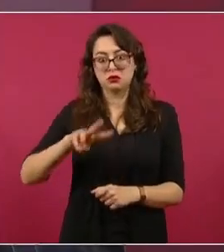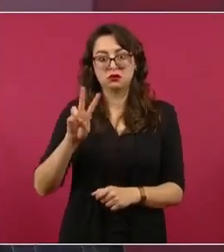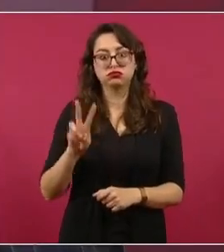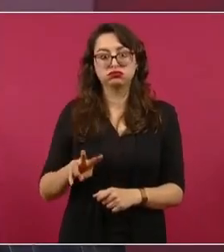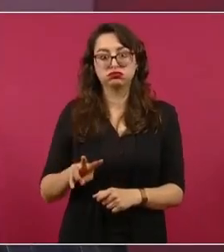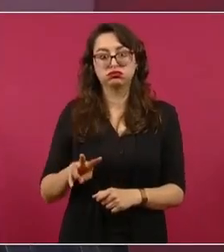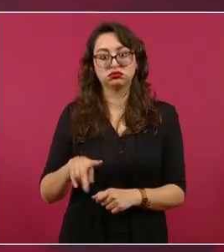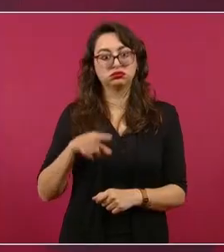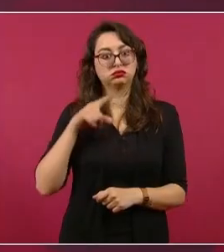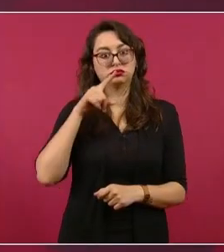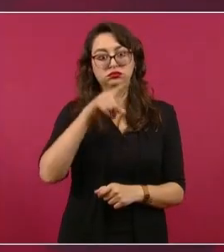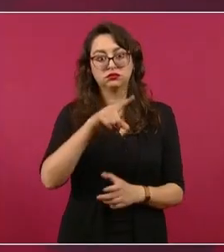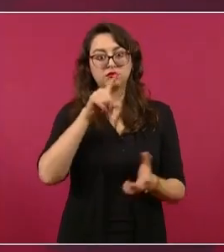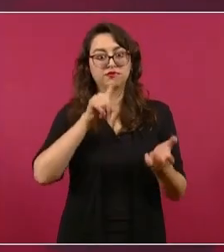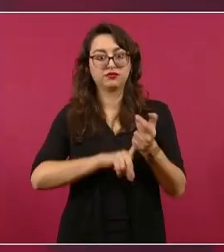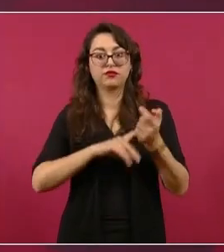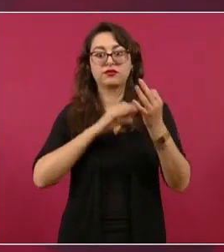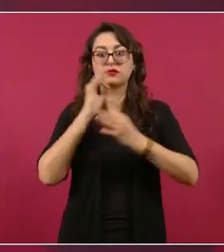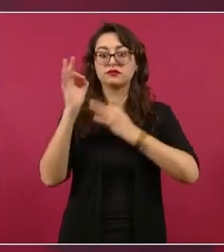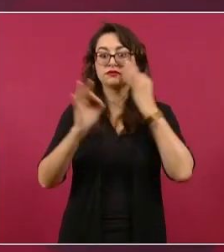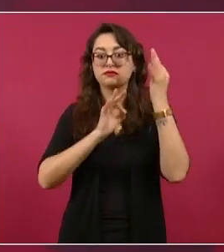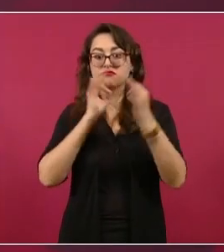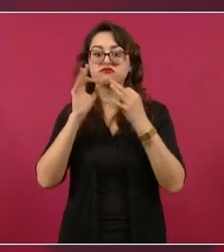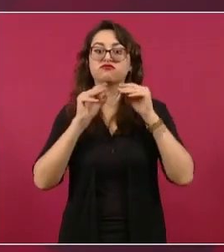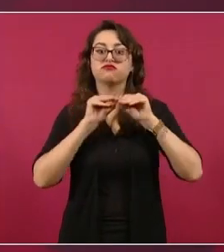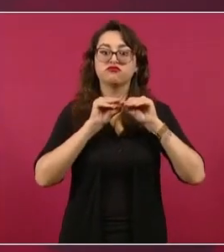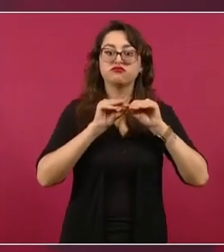de la publicidad